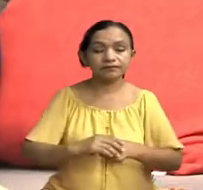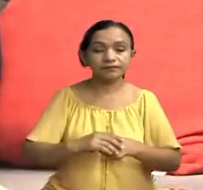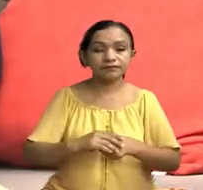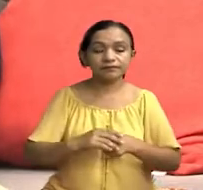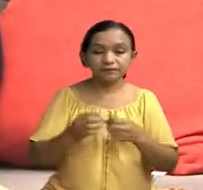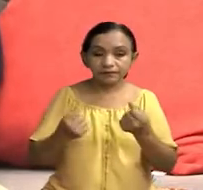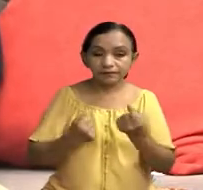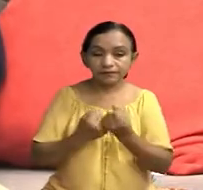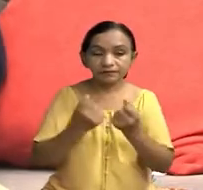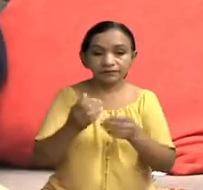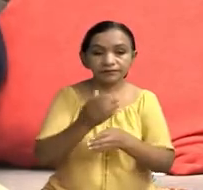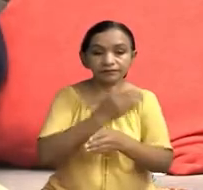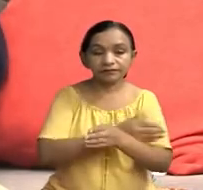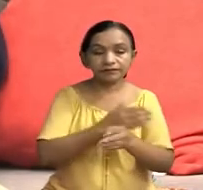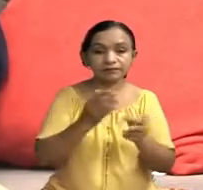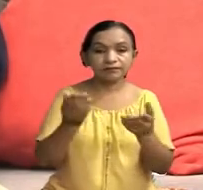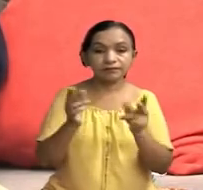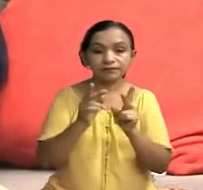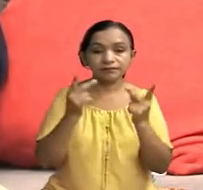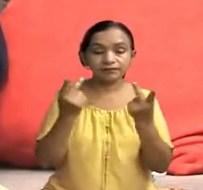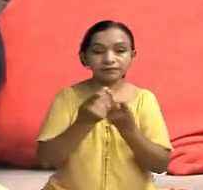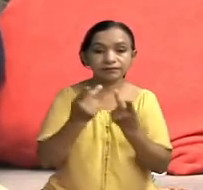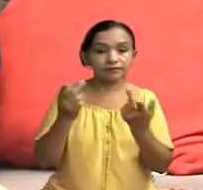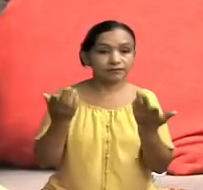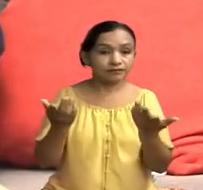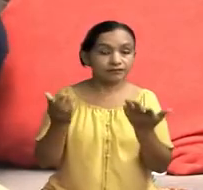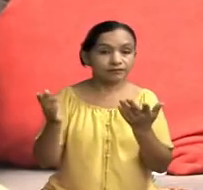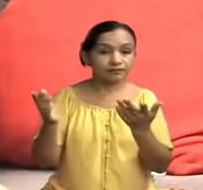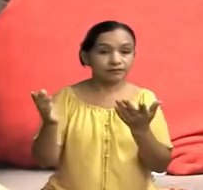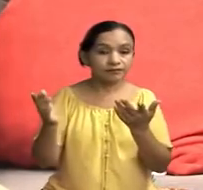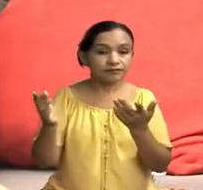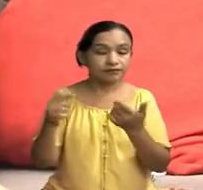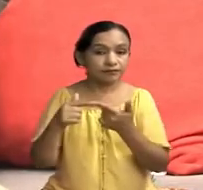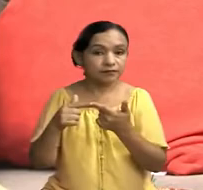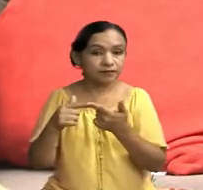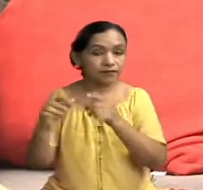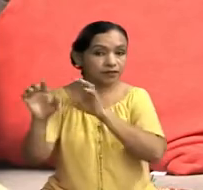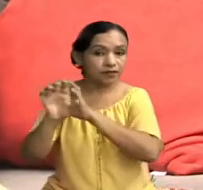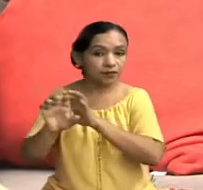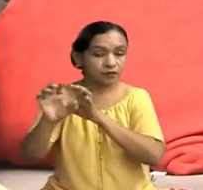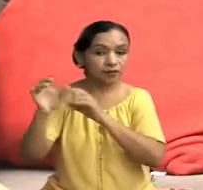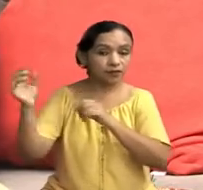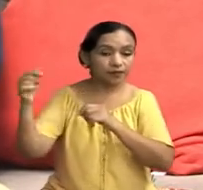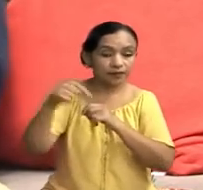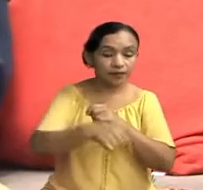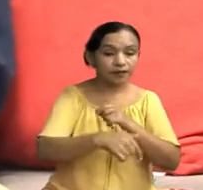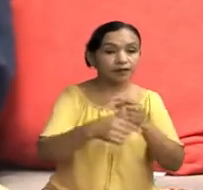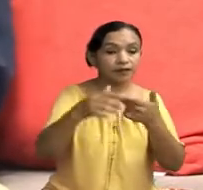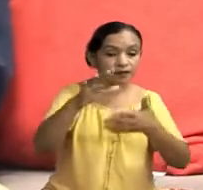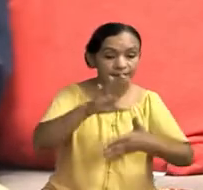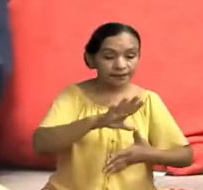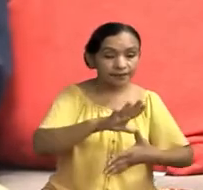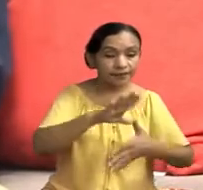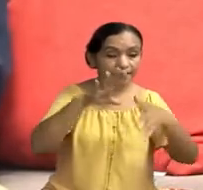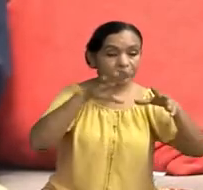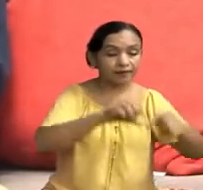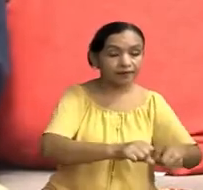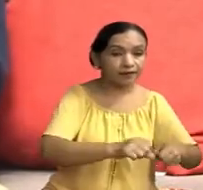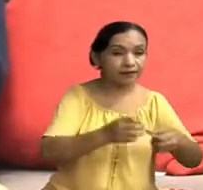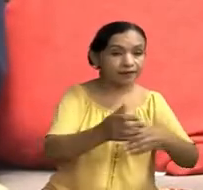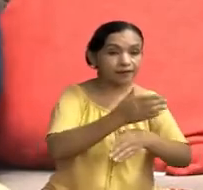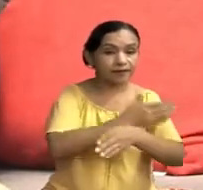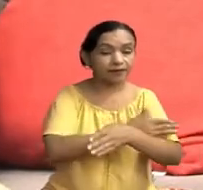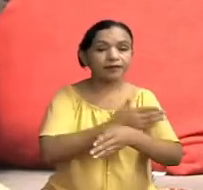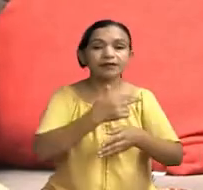funcionábamos así antes que vinieran los colonialistas europeos, ¿verdad? Y eso de una u otra manera se mantiene, y en México eso también